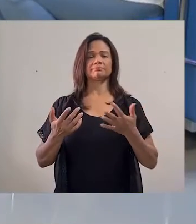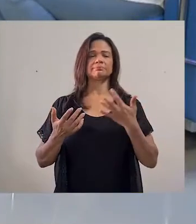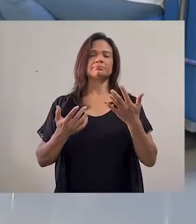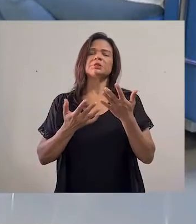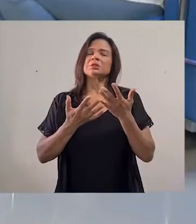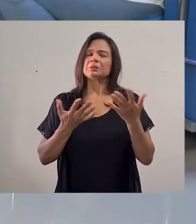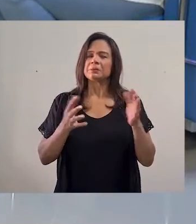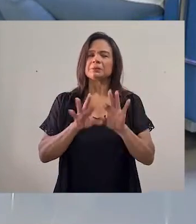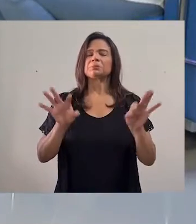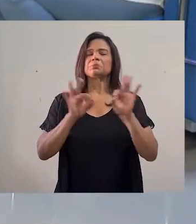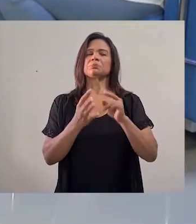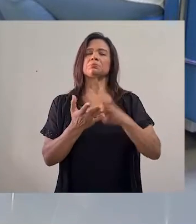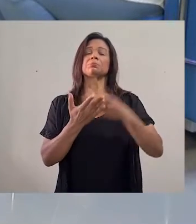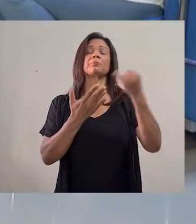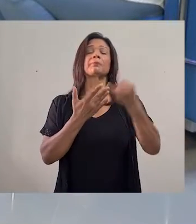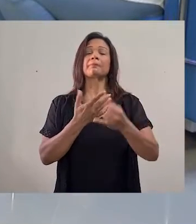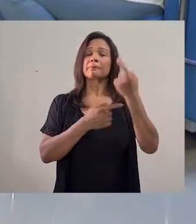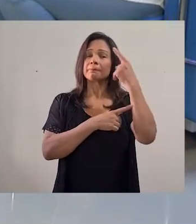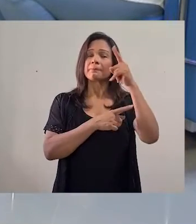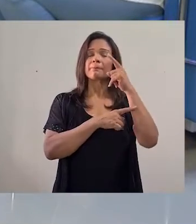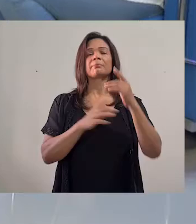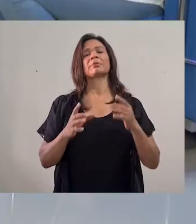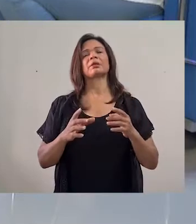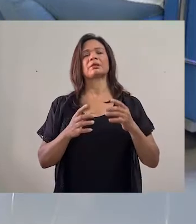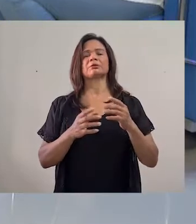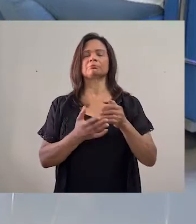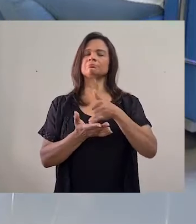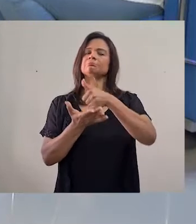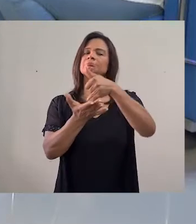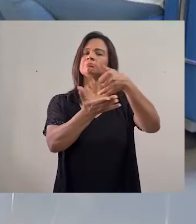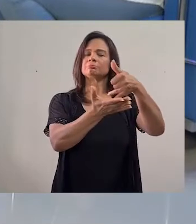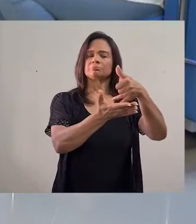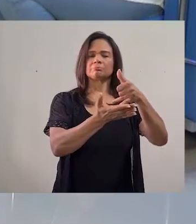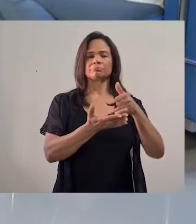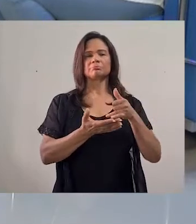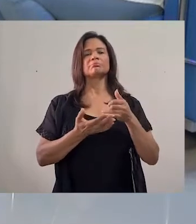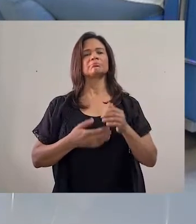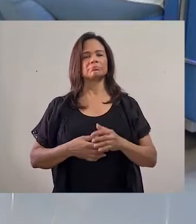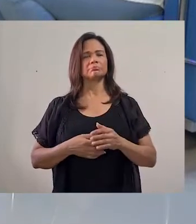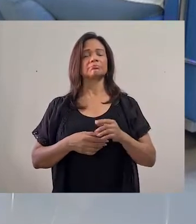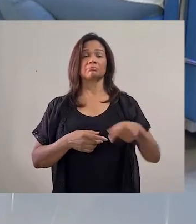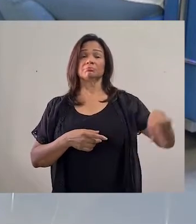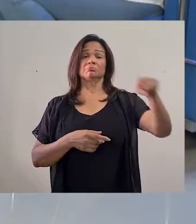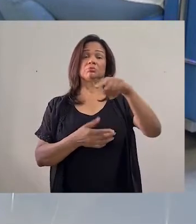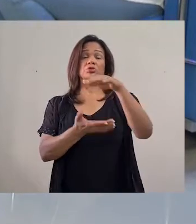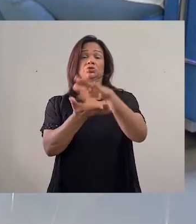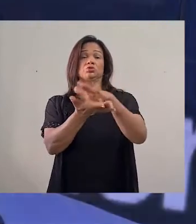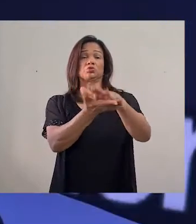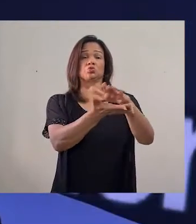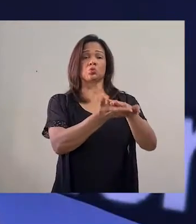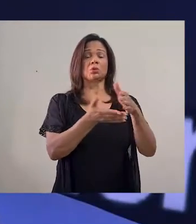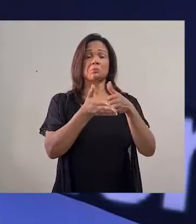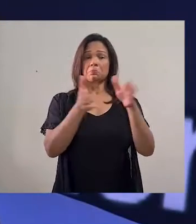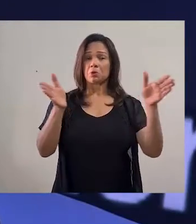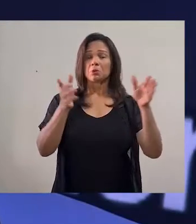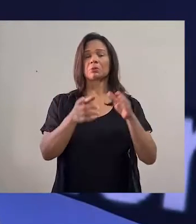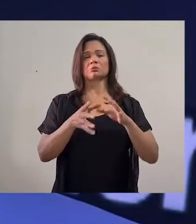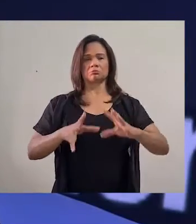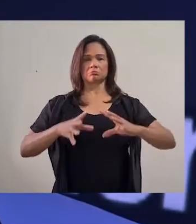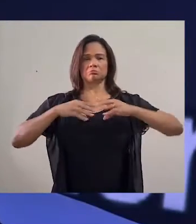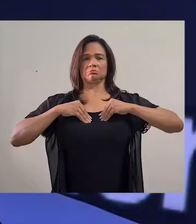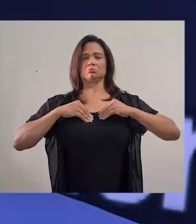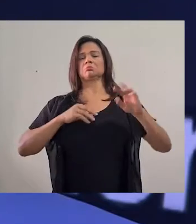con una de las cosas que tenemos en proyecto es hacerle un reconocimiento a esos centros